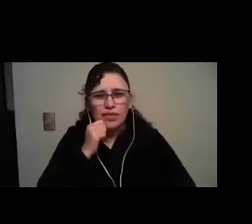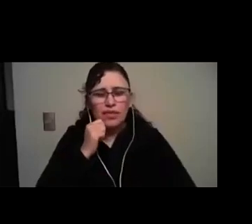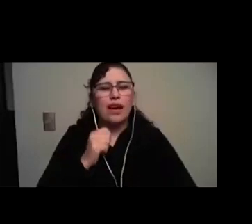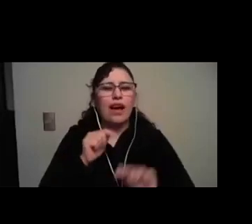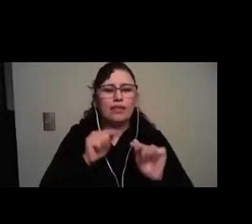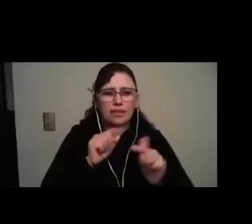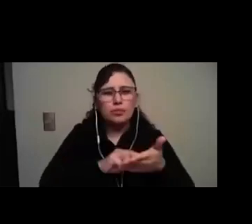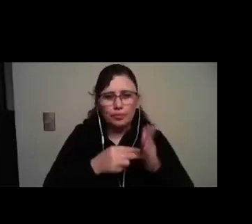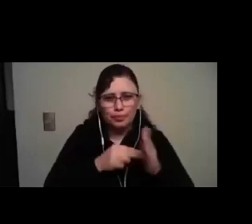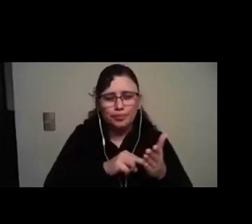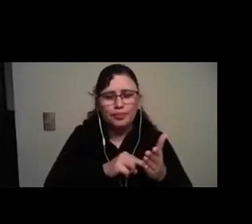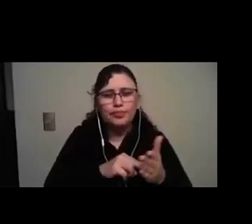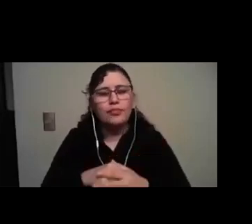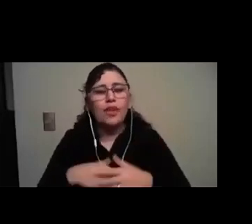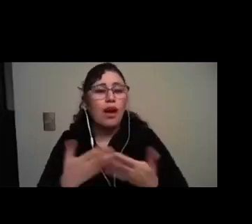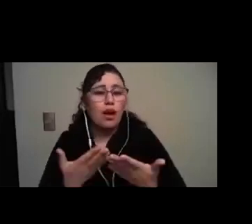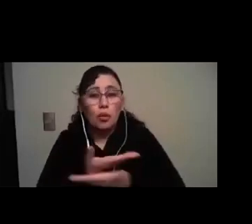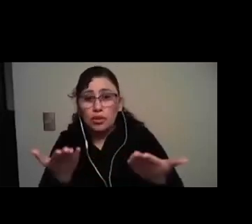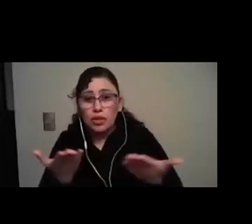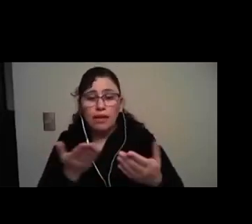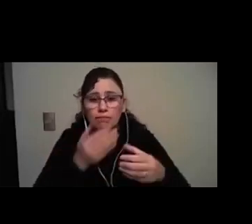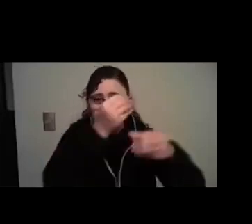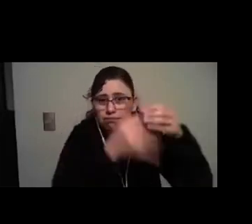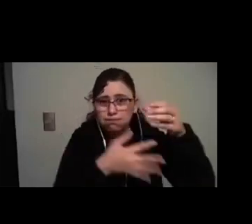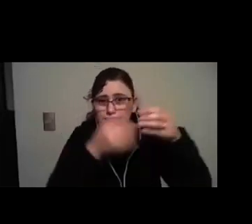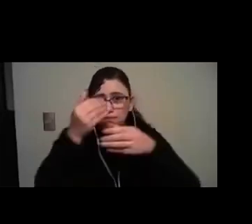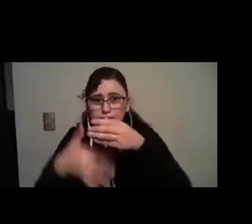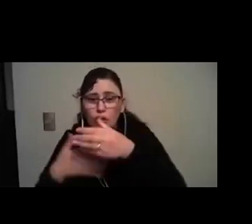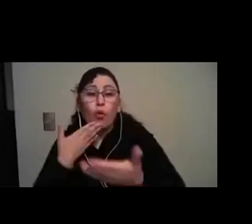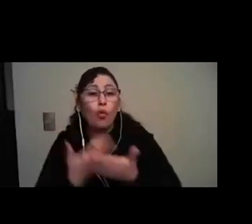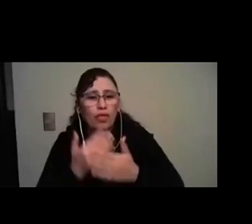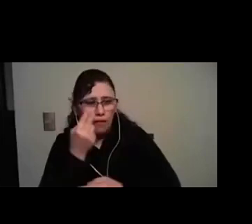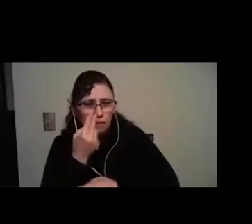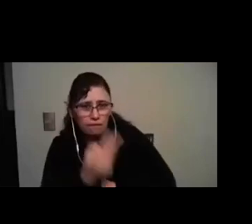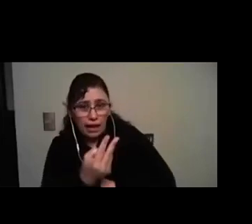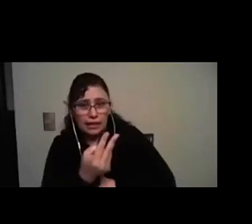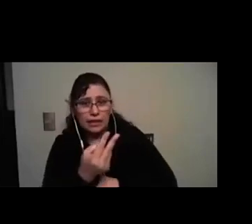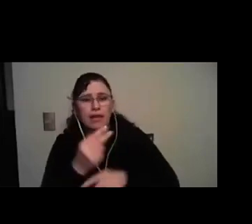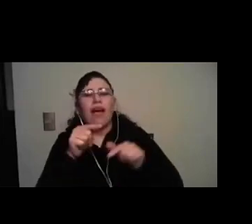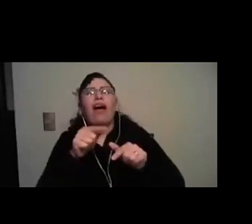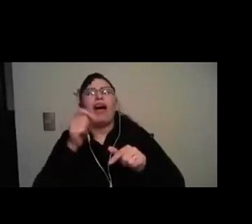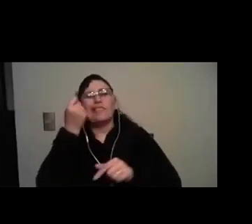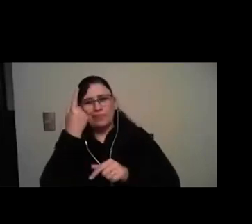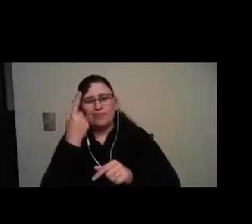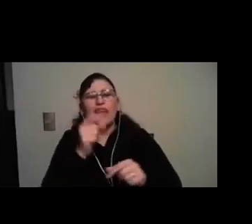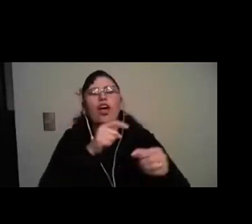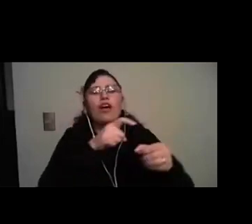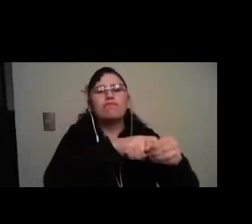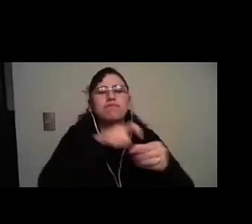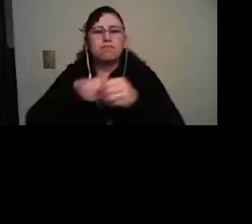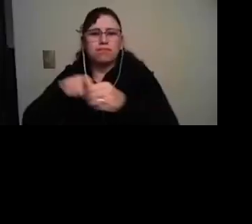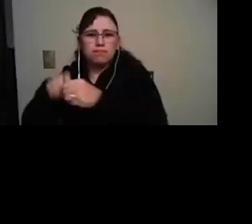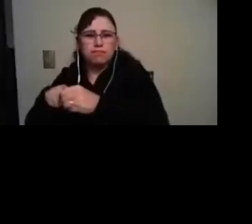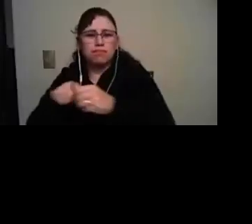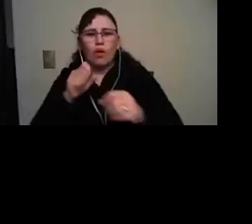ir comenzar como a clasificarla a simple vista, ¿cierto? Desde lo clínico, y de esa manera van a tener un